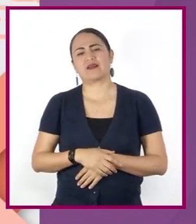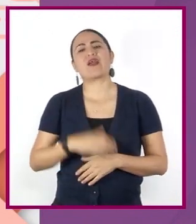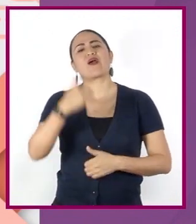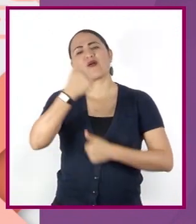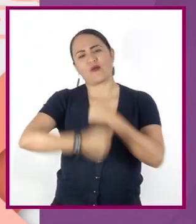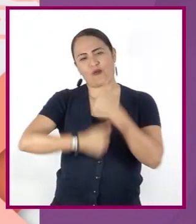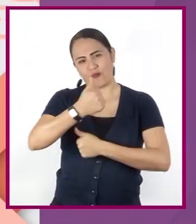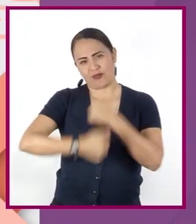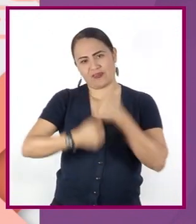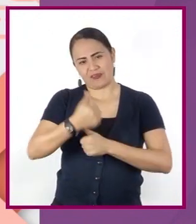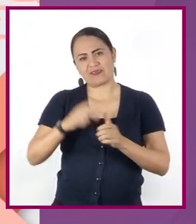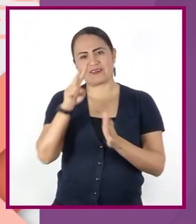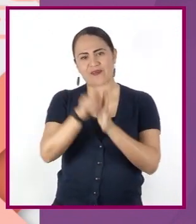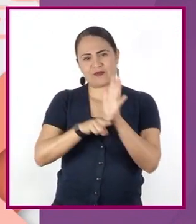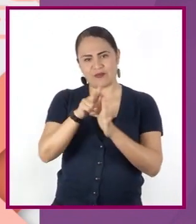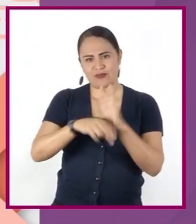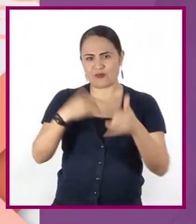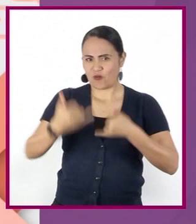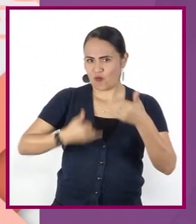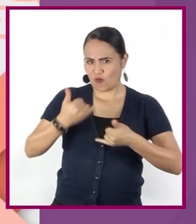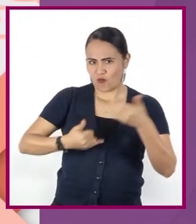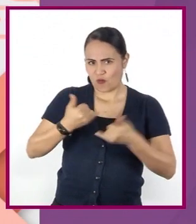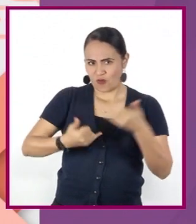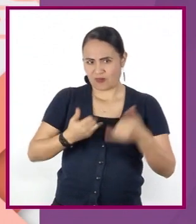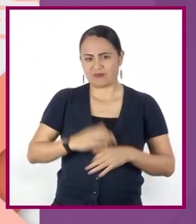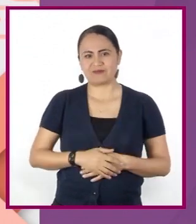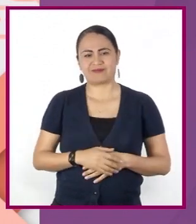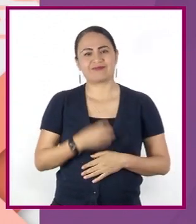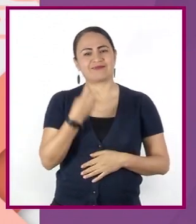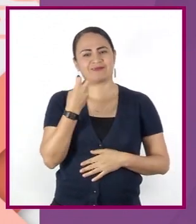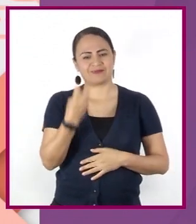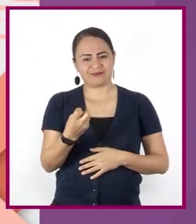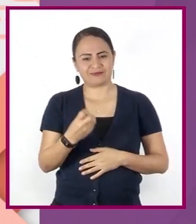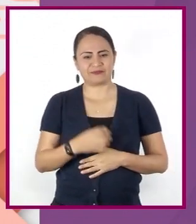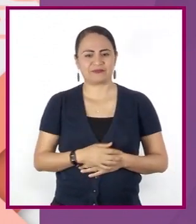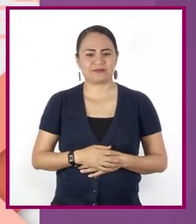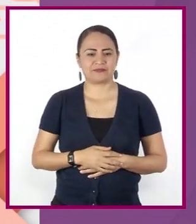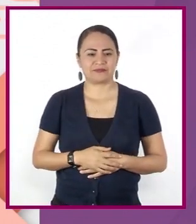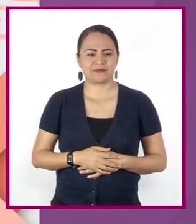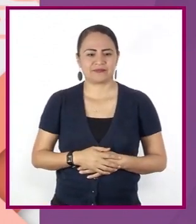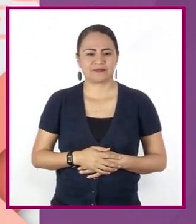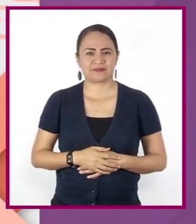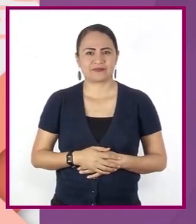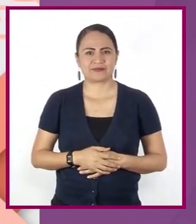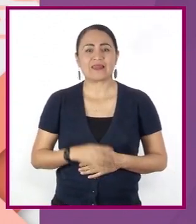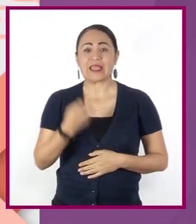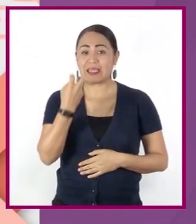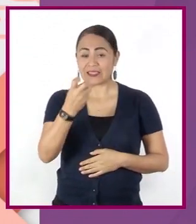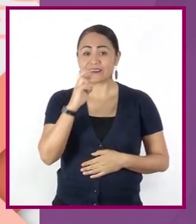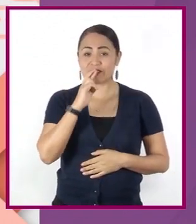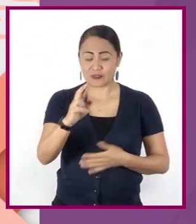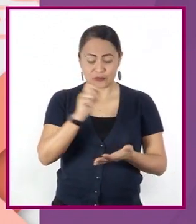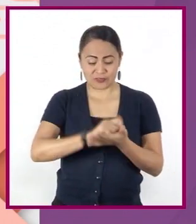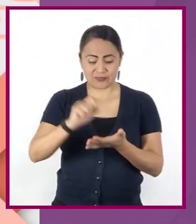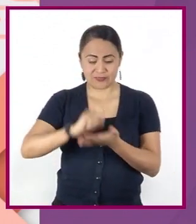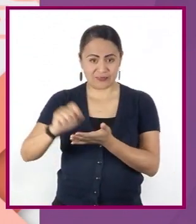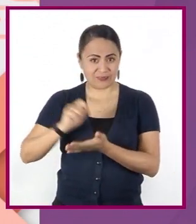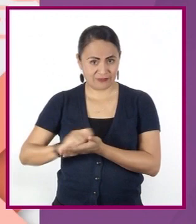competencia de videojuegos. Muy bien. Entonces, esta respuesta la anotaríamos aquí.